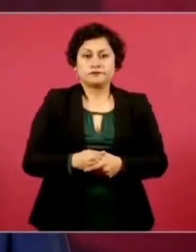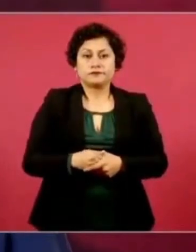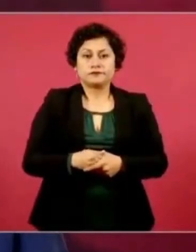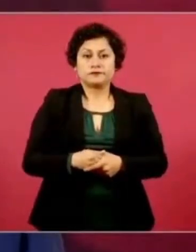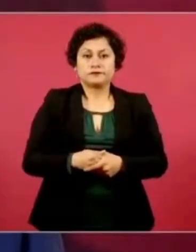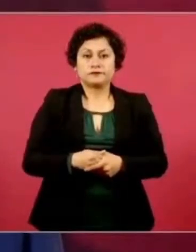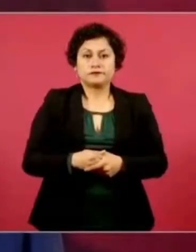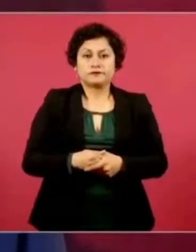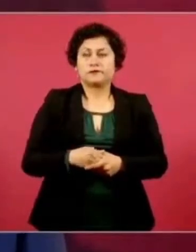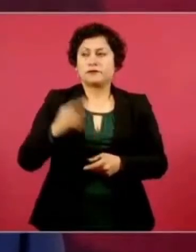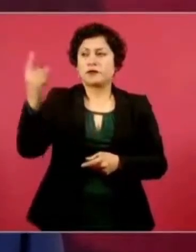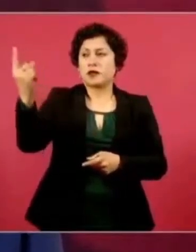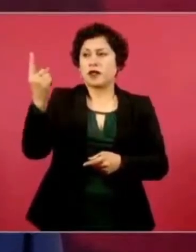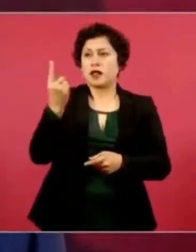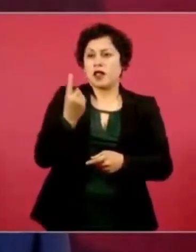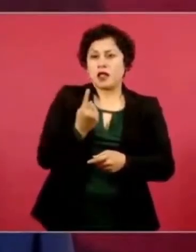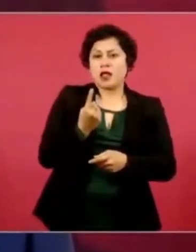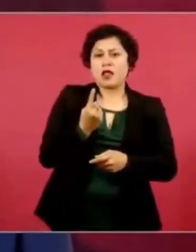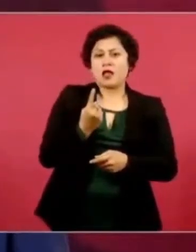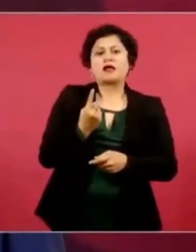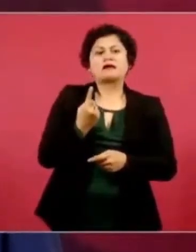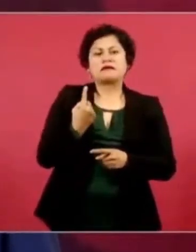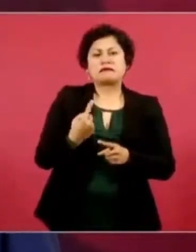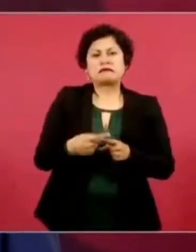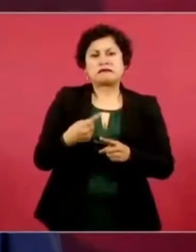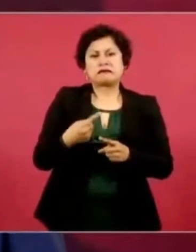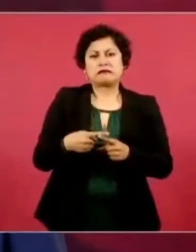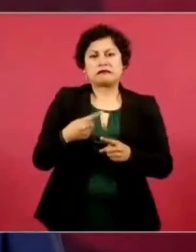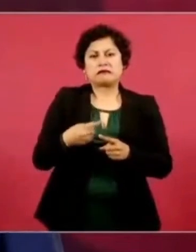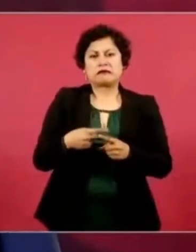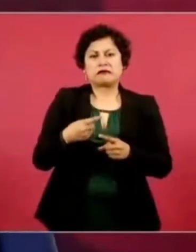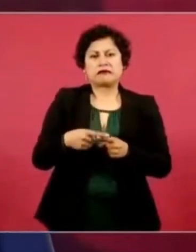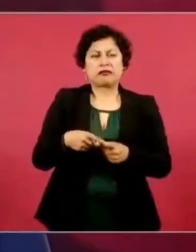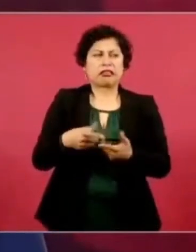un ambicioso, una ambiciosa, vulgar.